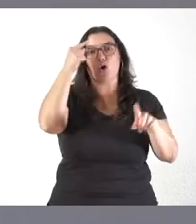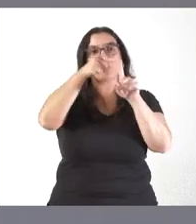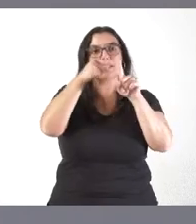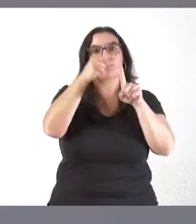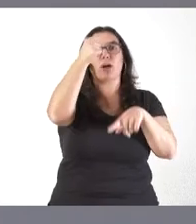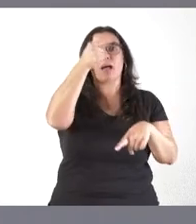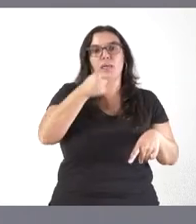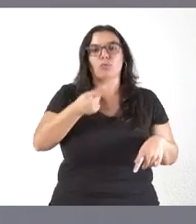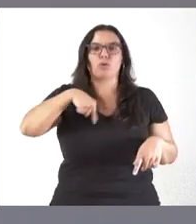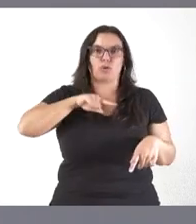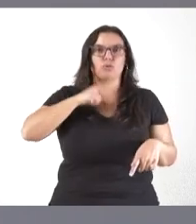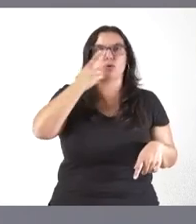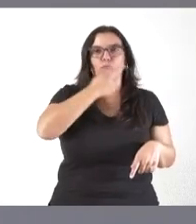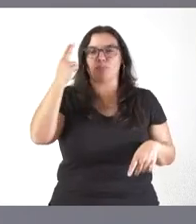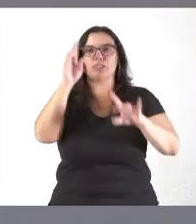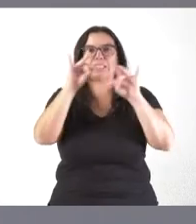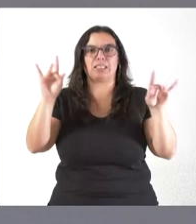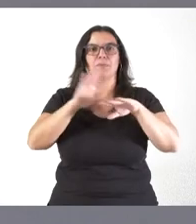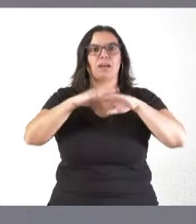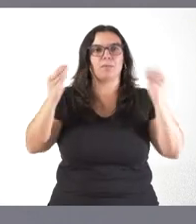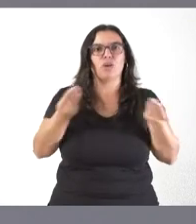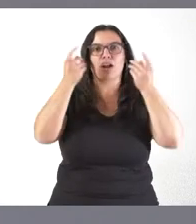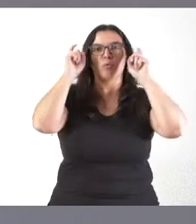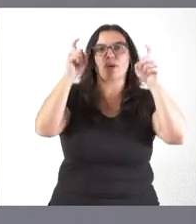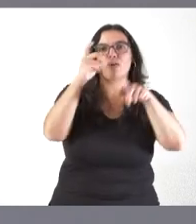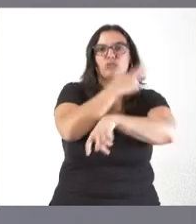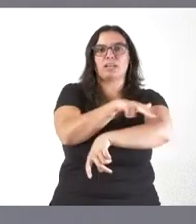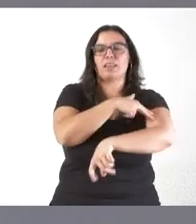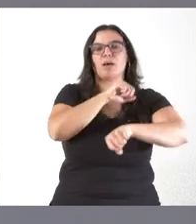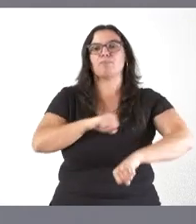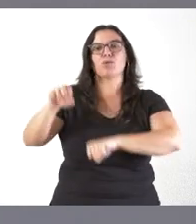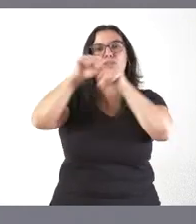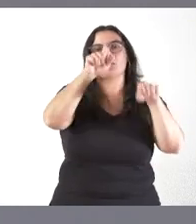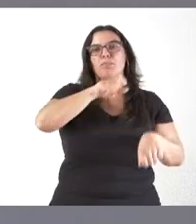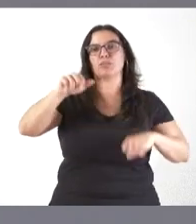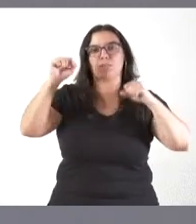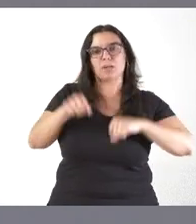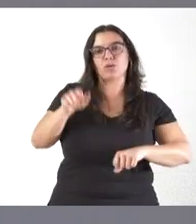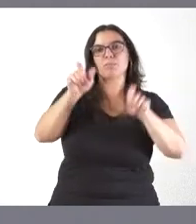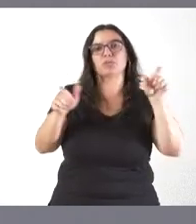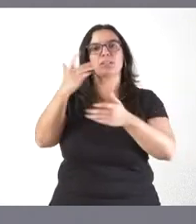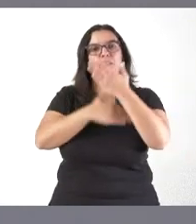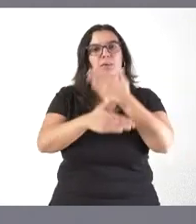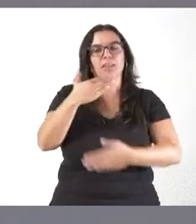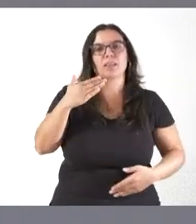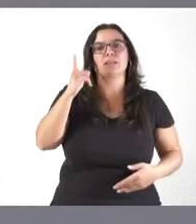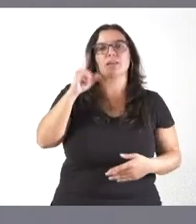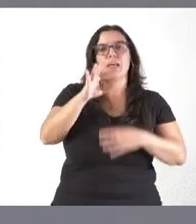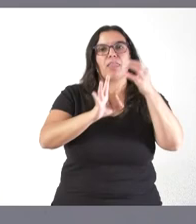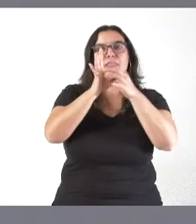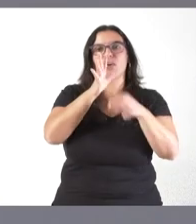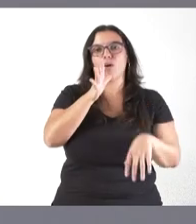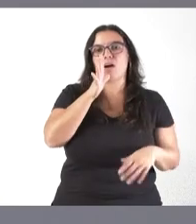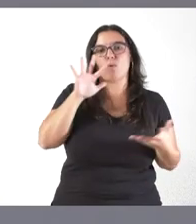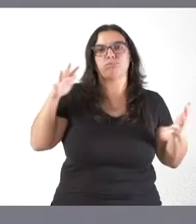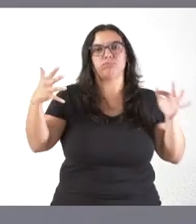comprometidos con mejorar la educación la sanidad la protección de las personas mayores las personas con discapacidad el ciclo del agua en